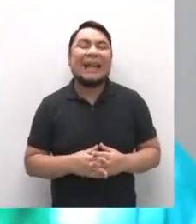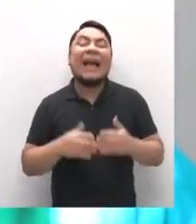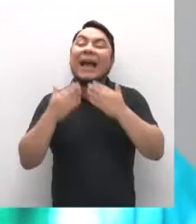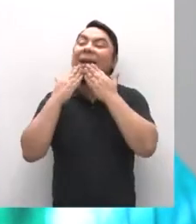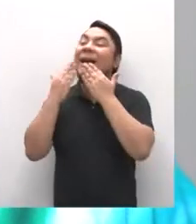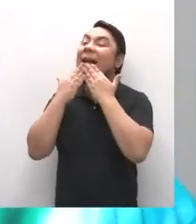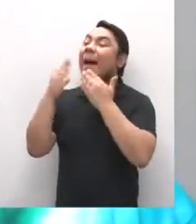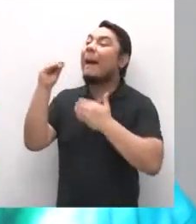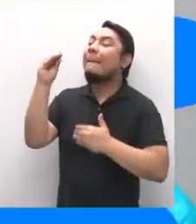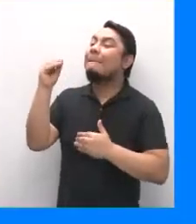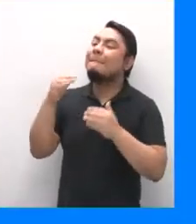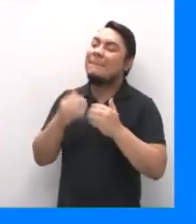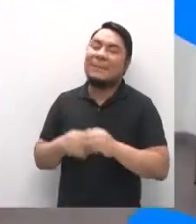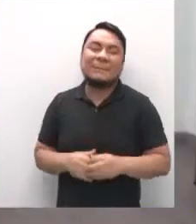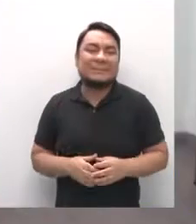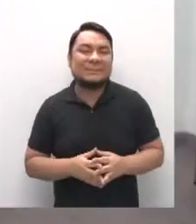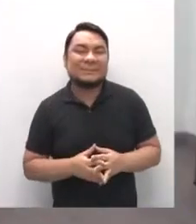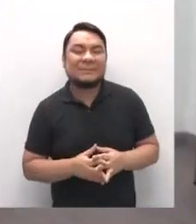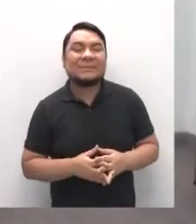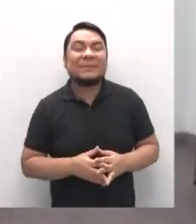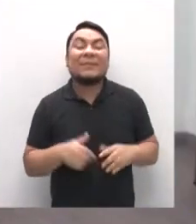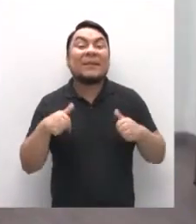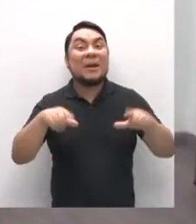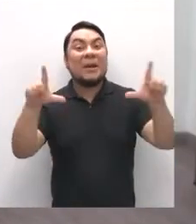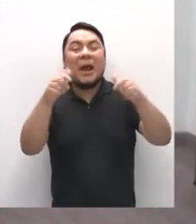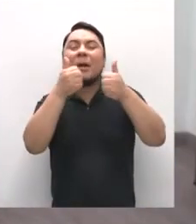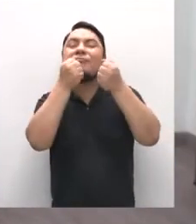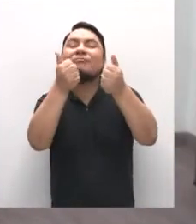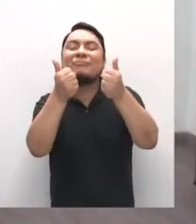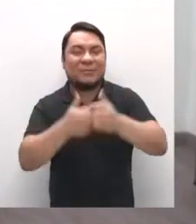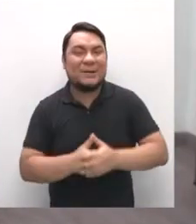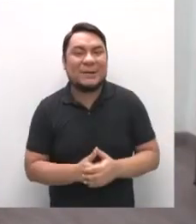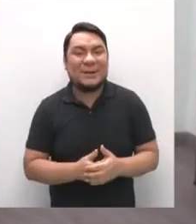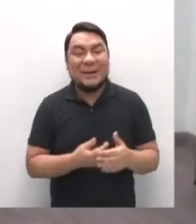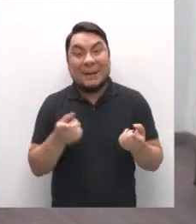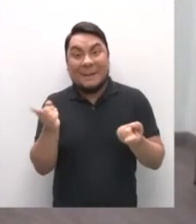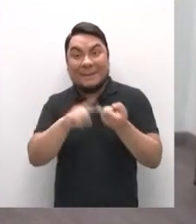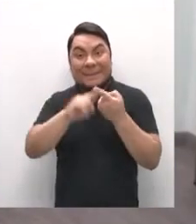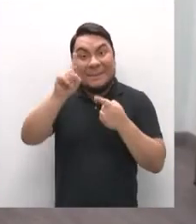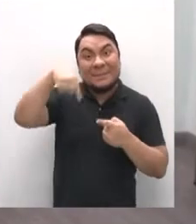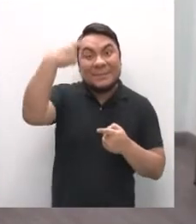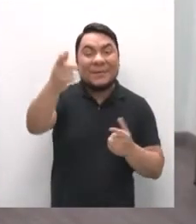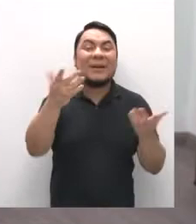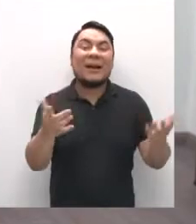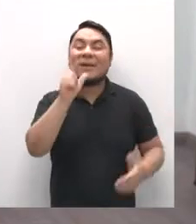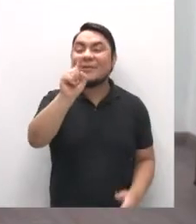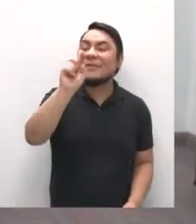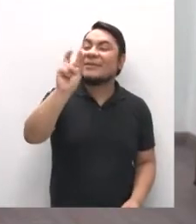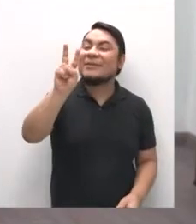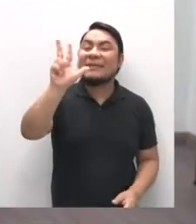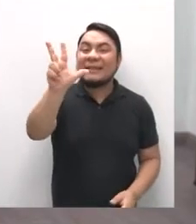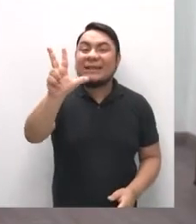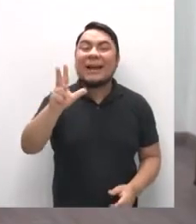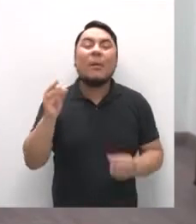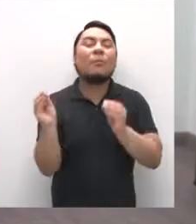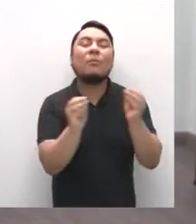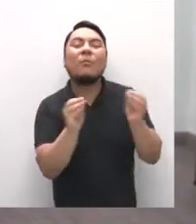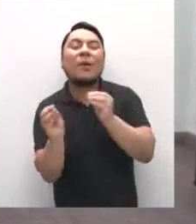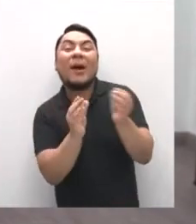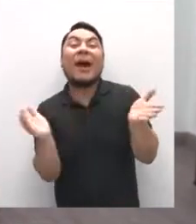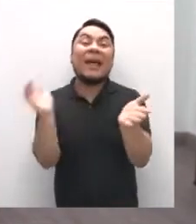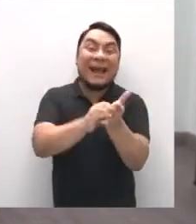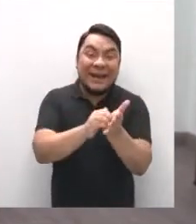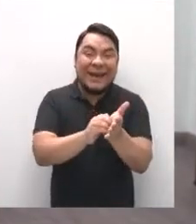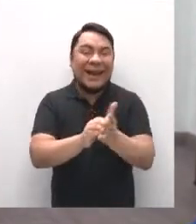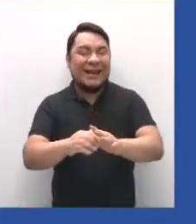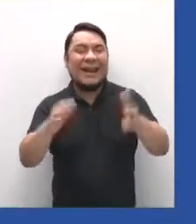¡Gracias, Perroso! ¡Qué buen programa hemos tenido! Nos vemos la próxima en 1, 2, 3, ¡me muevo otra vez!